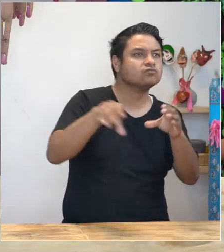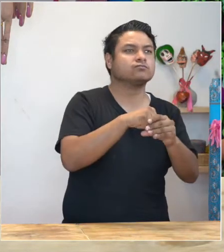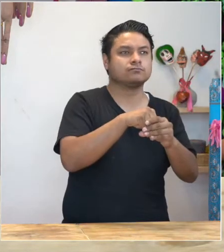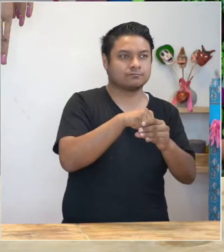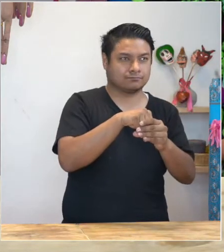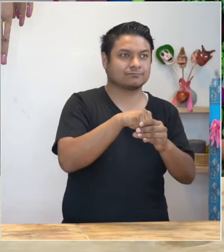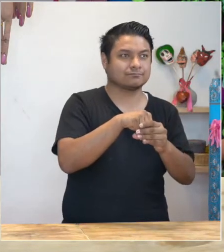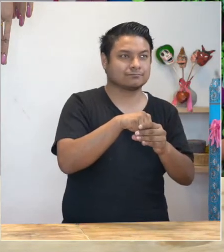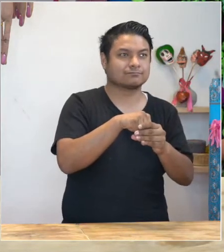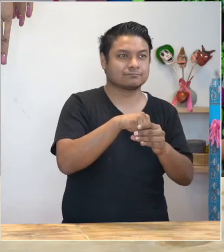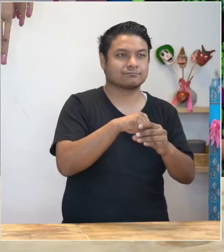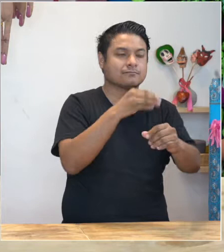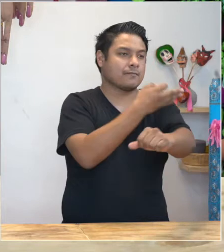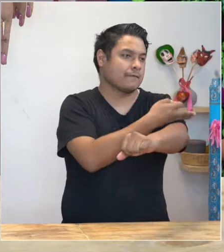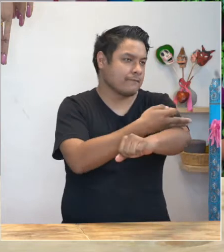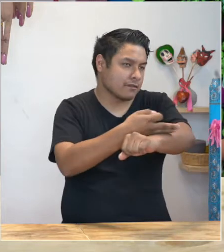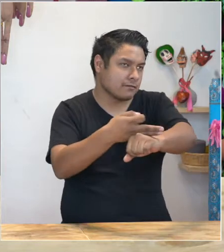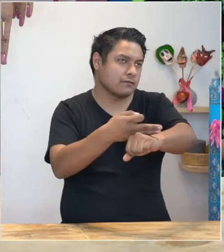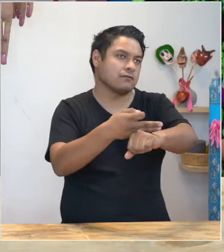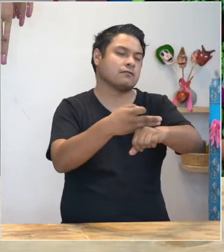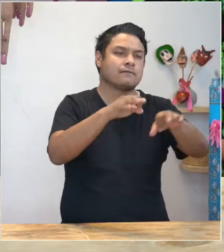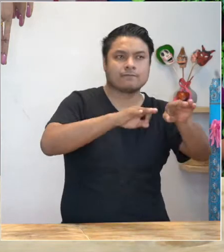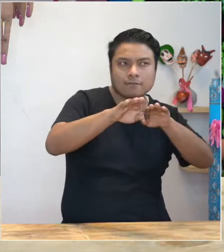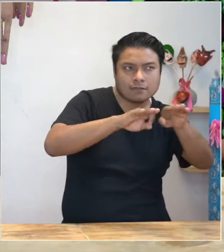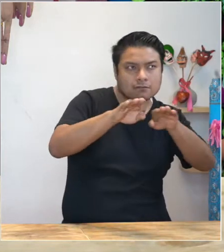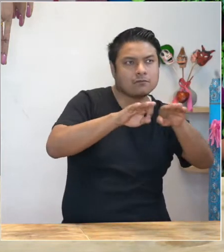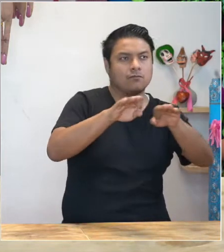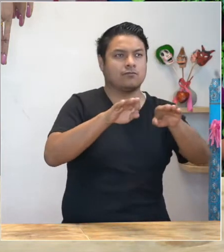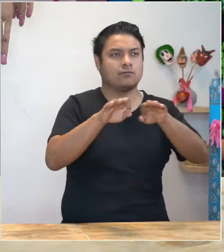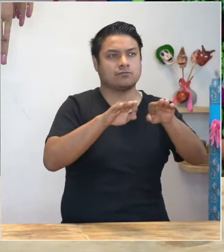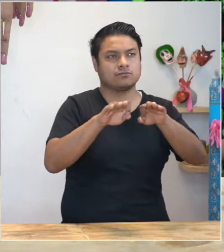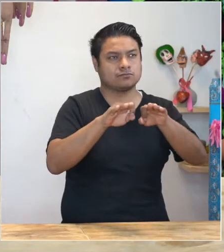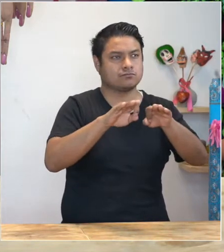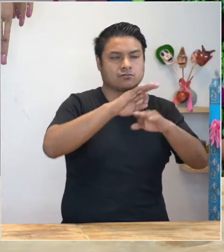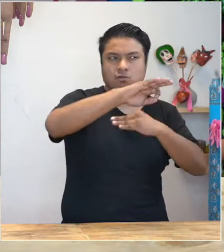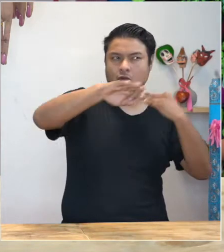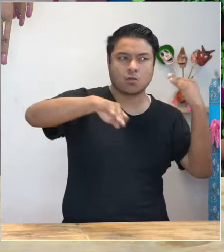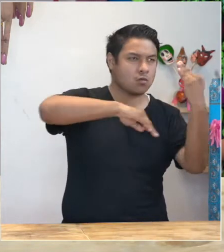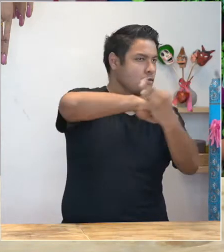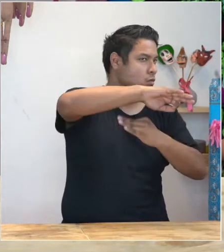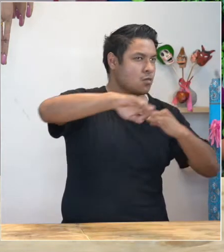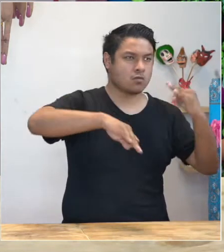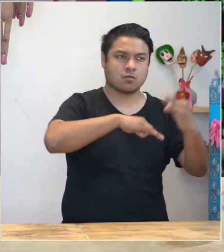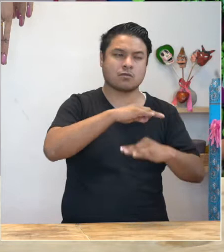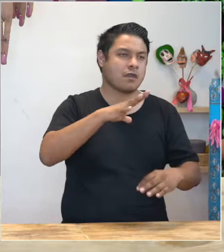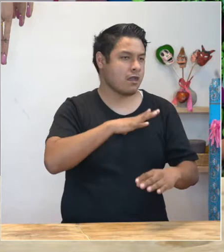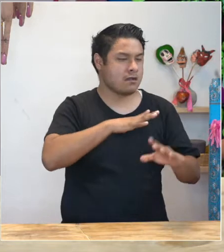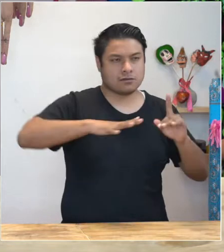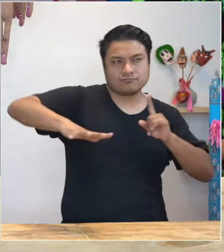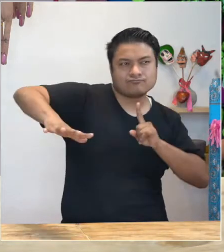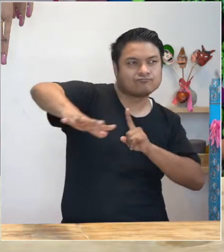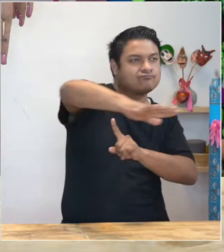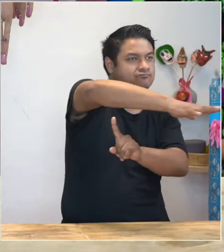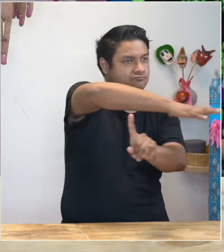manera general, en todo el proceso que conlleva a una sociedad. Si queremos lograr tener inclusión,